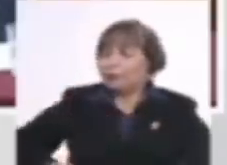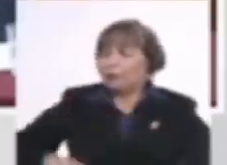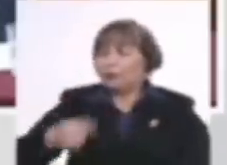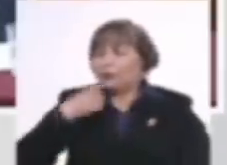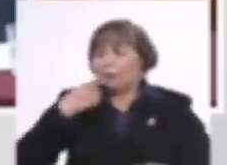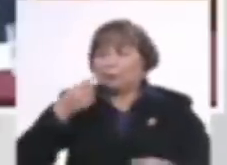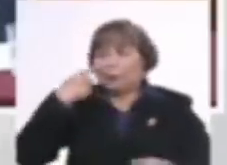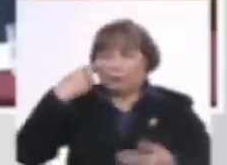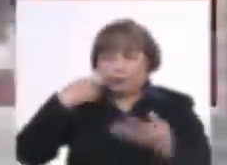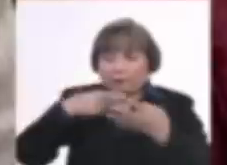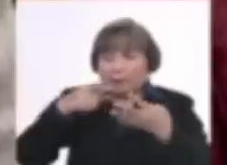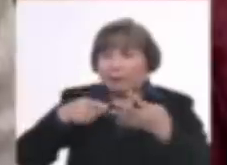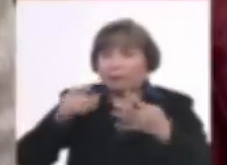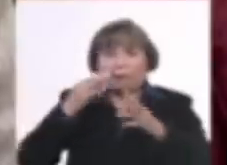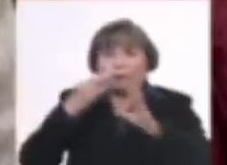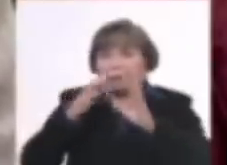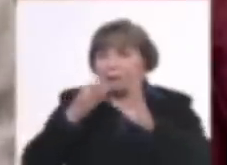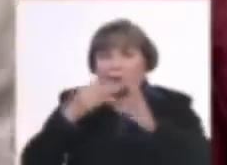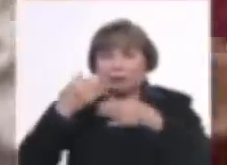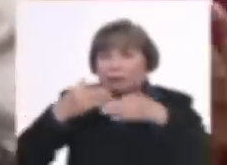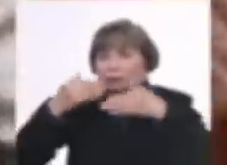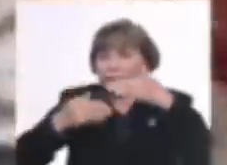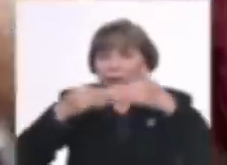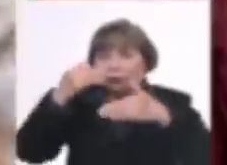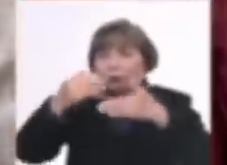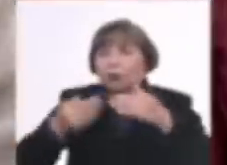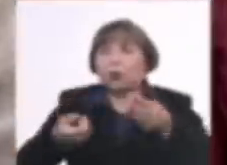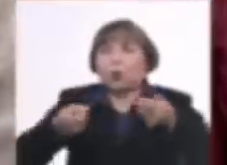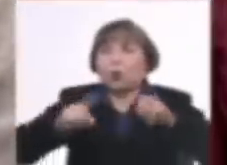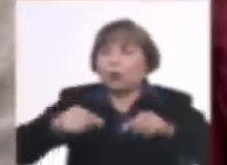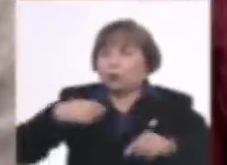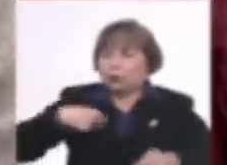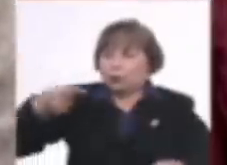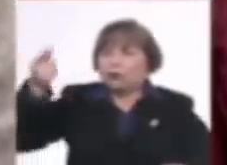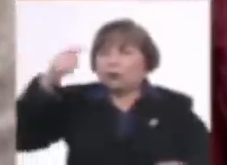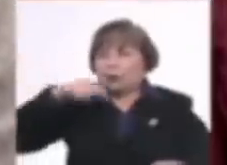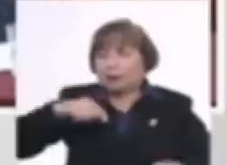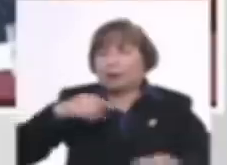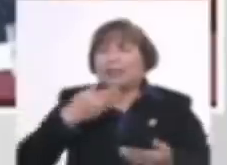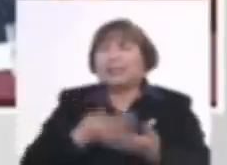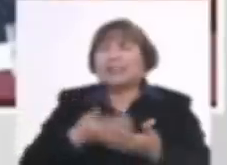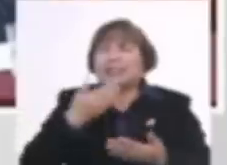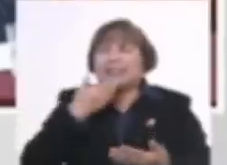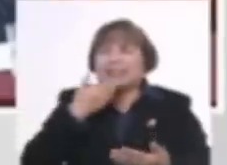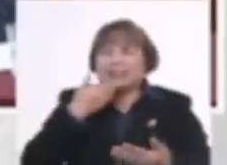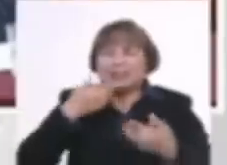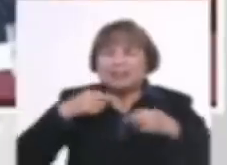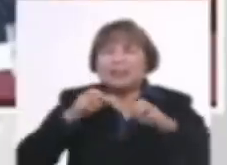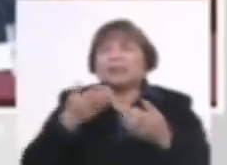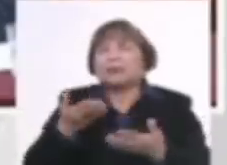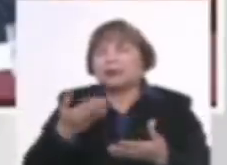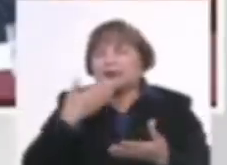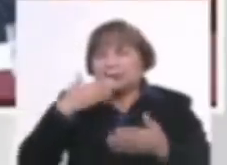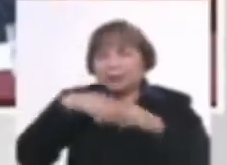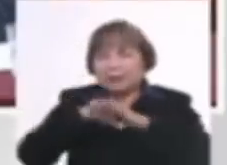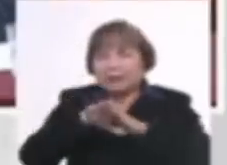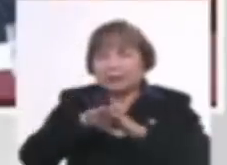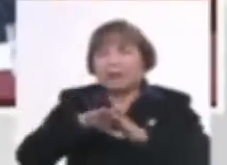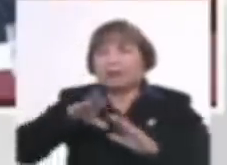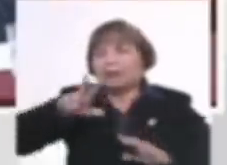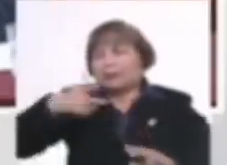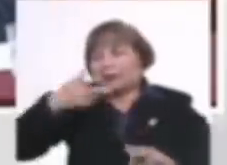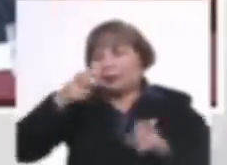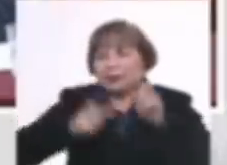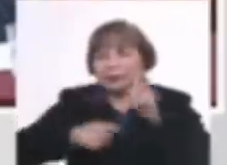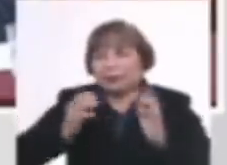presidente, usted puede fijar que las fechas no son consecutivas, son cuando yo venía a visitar. Sí, pero ¿quién le daba la autorización a usted para que ingresen